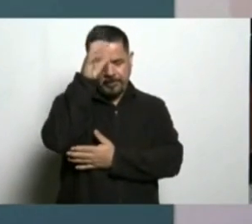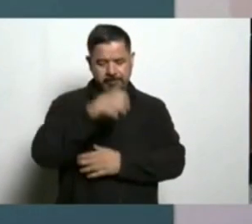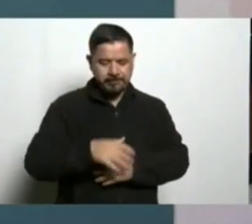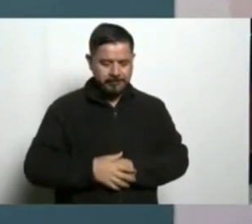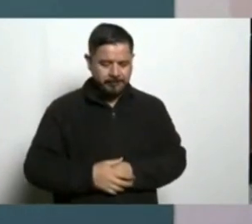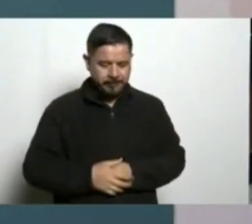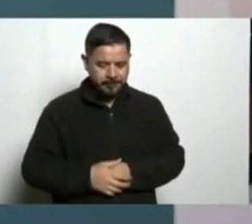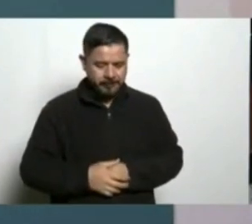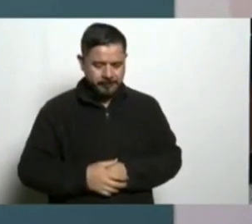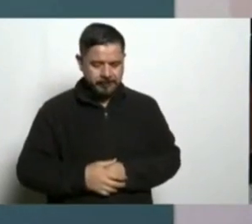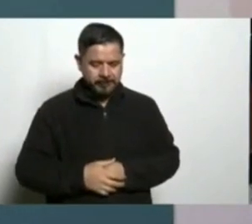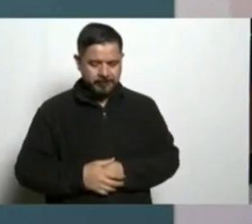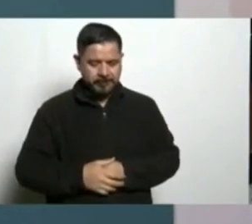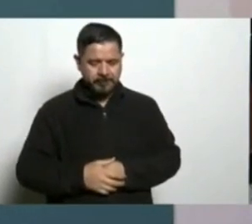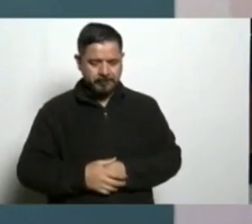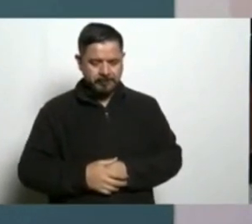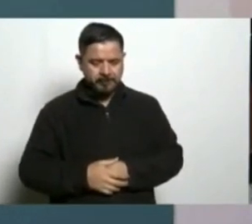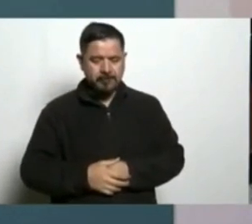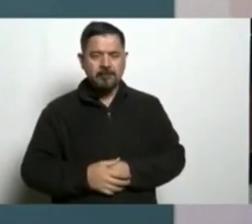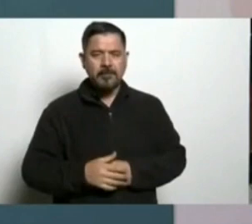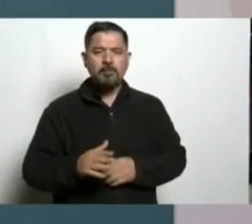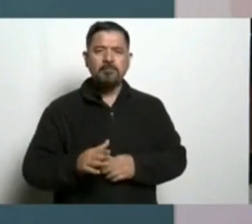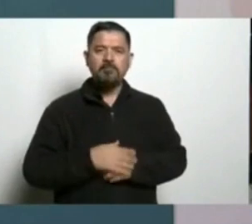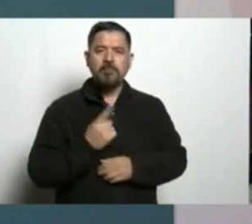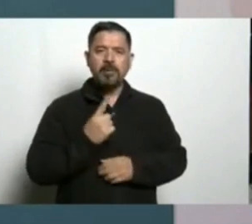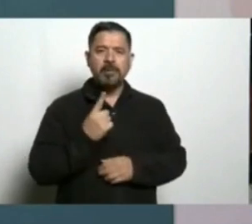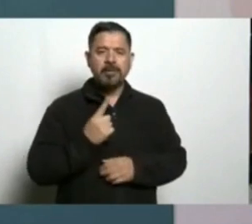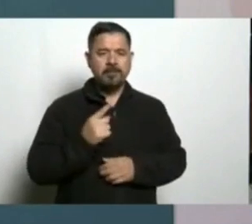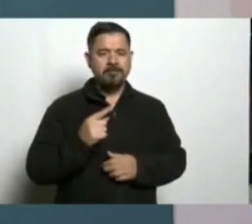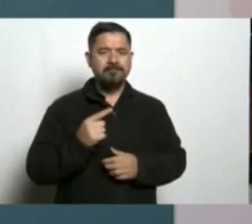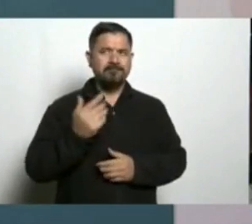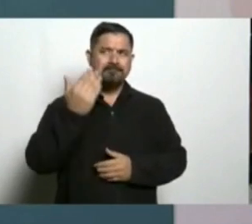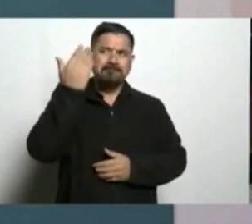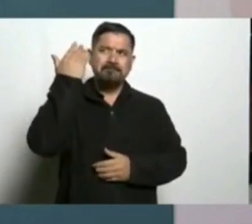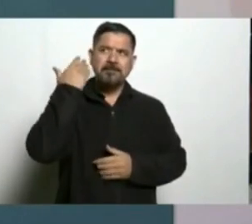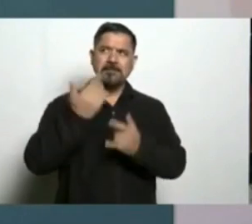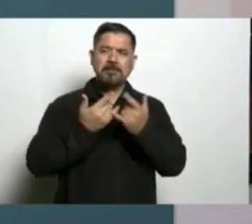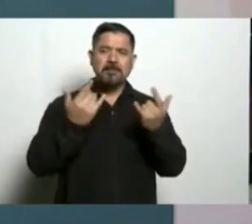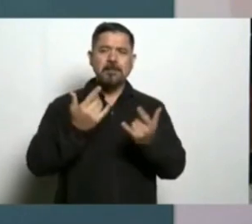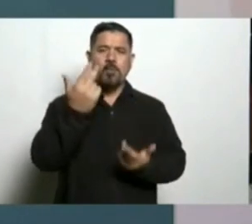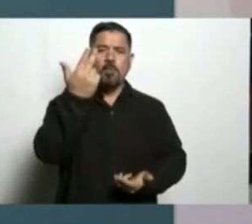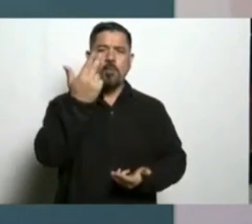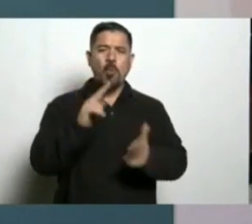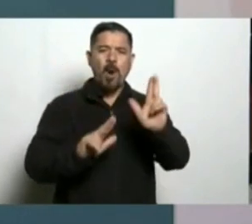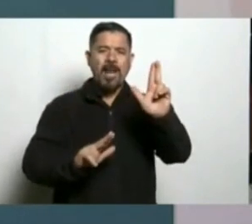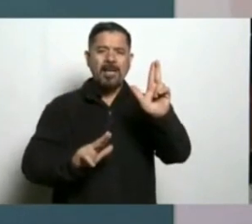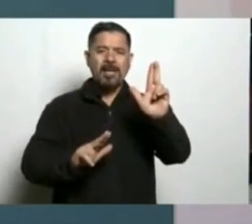en una huelga que es reprimida